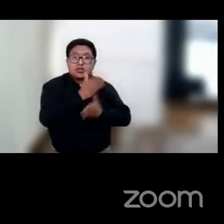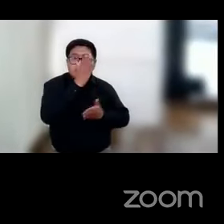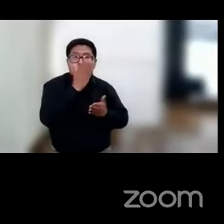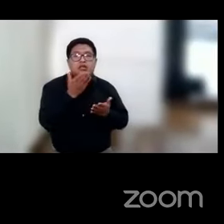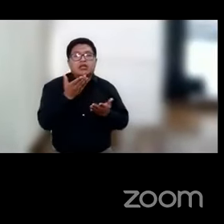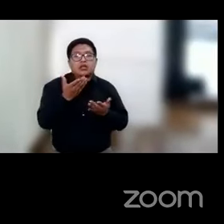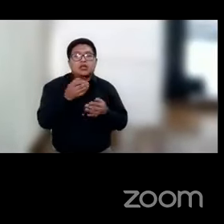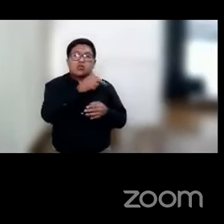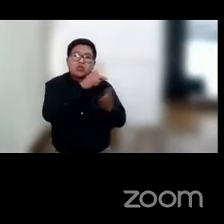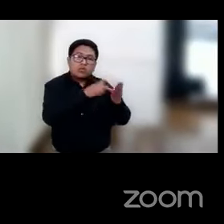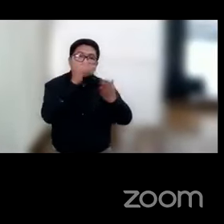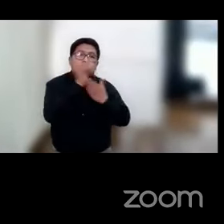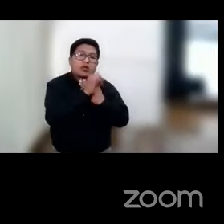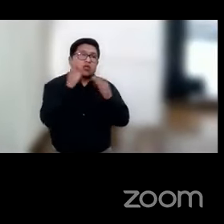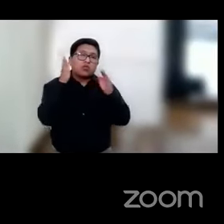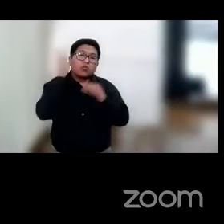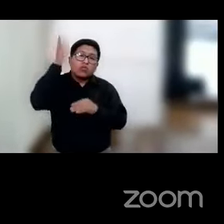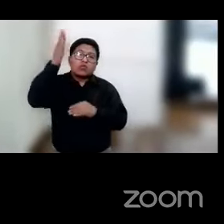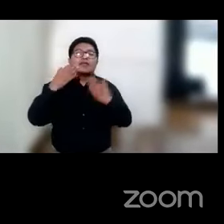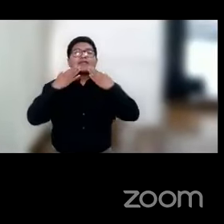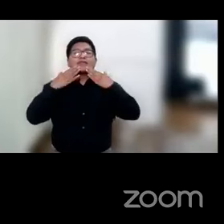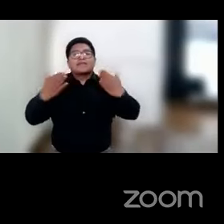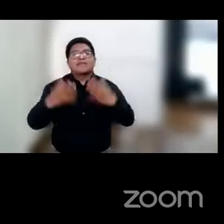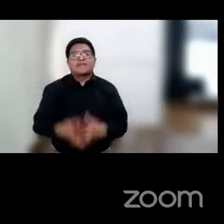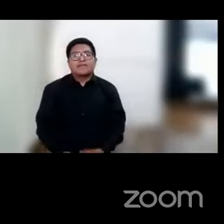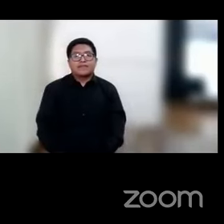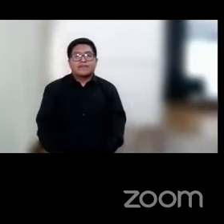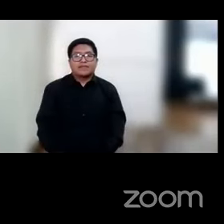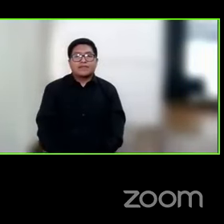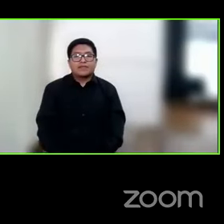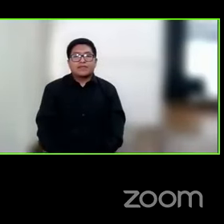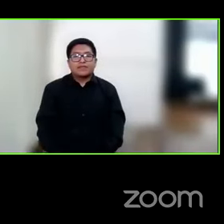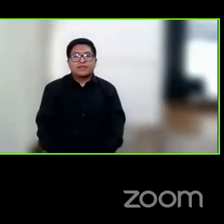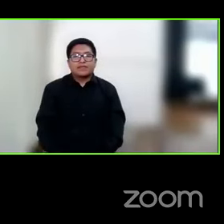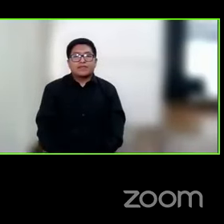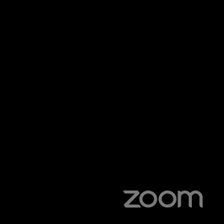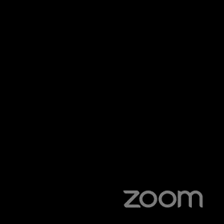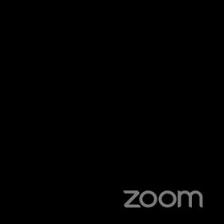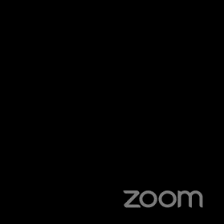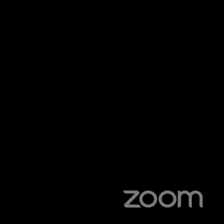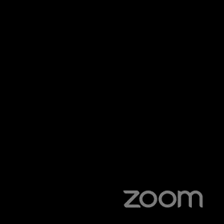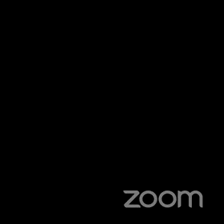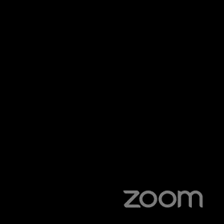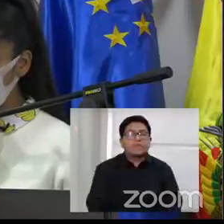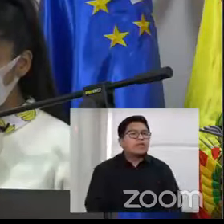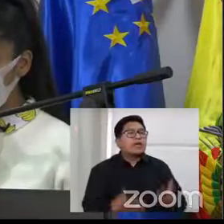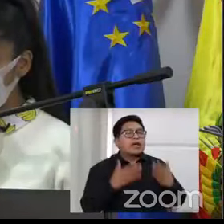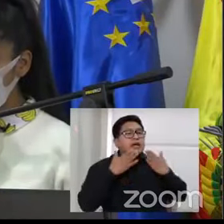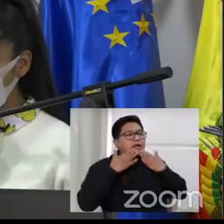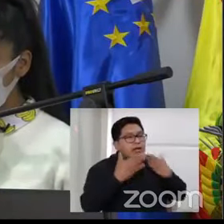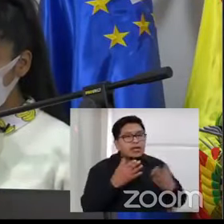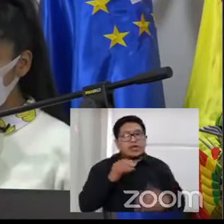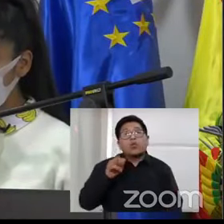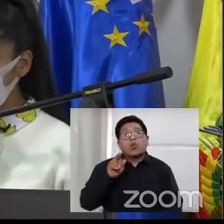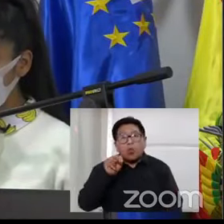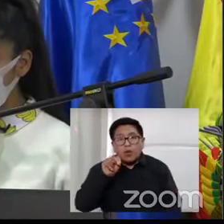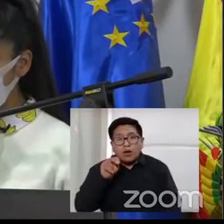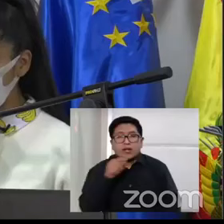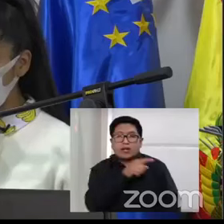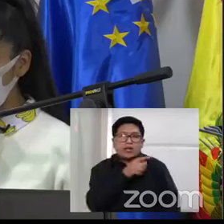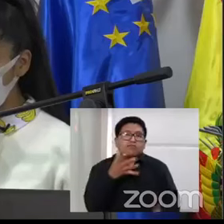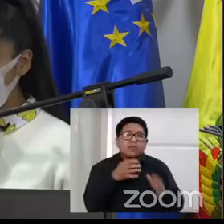sus proyectos de futuro muchísimas gracias muchas gracias al señor juan martín pérez garcía de tejiendo redes